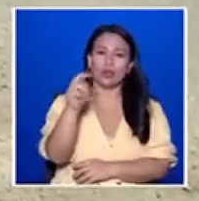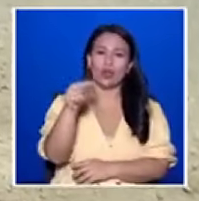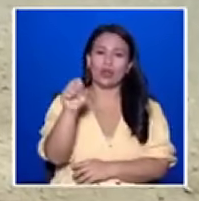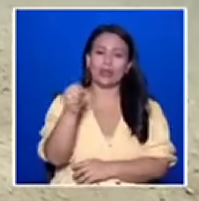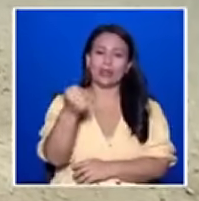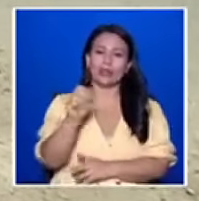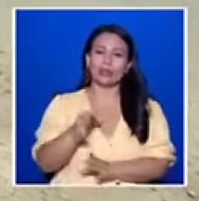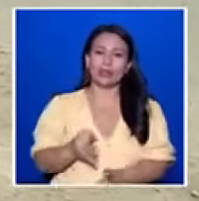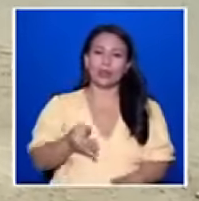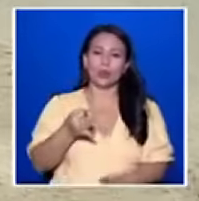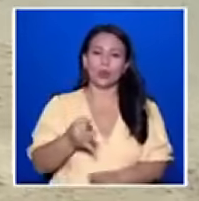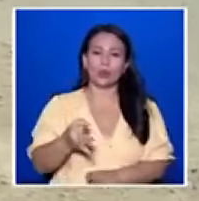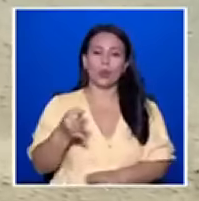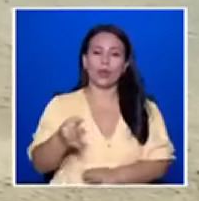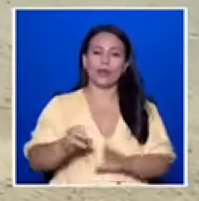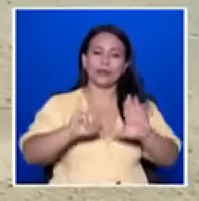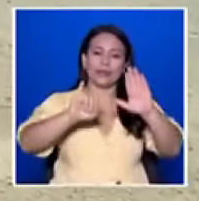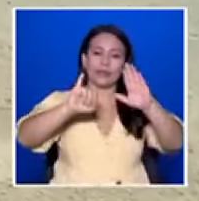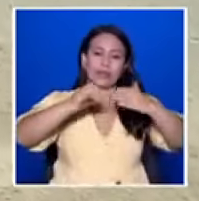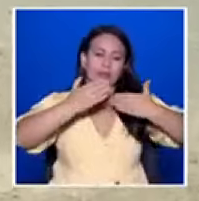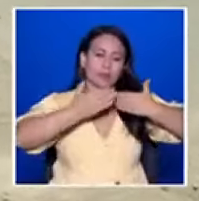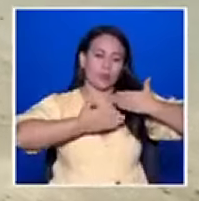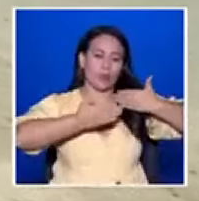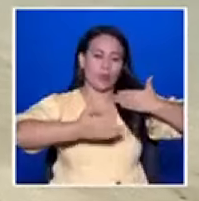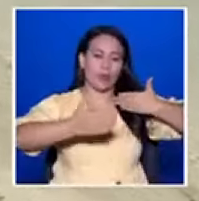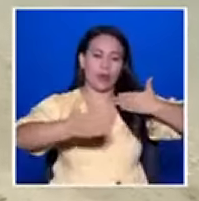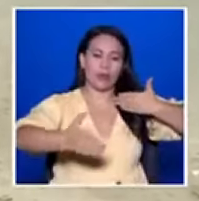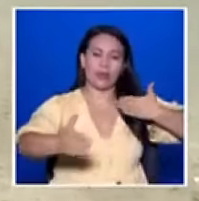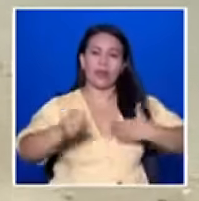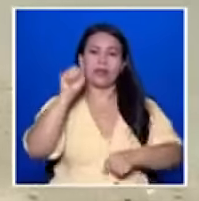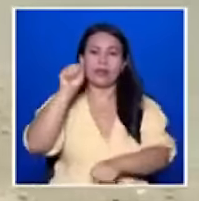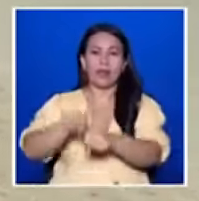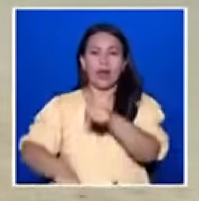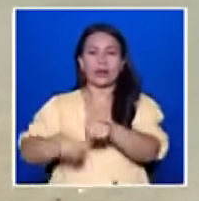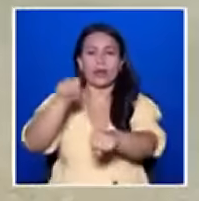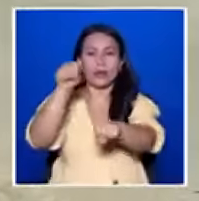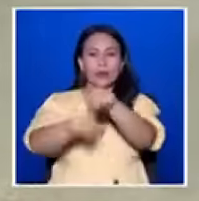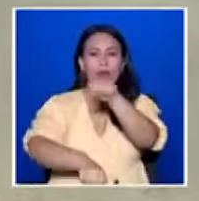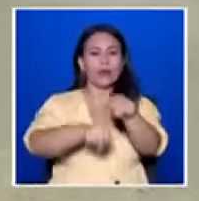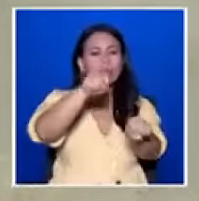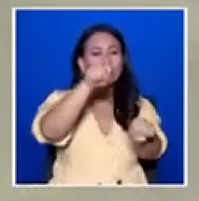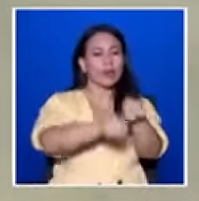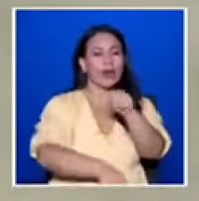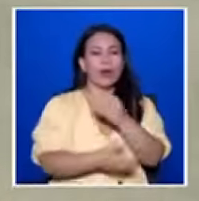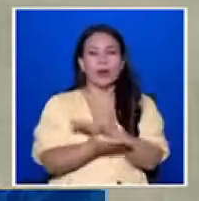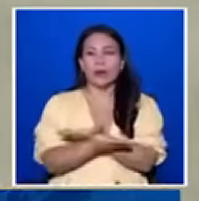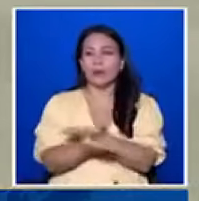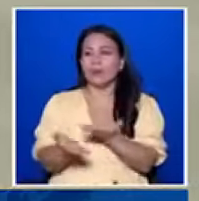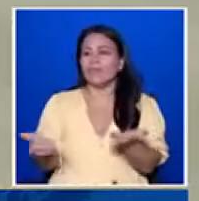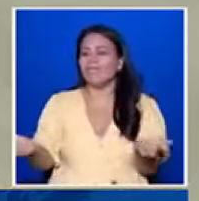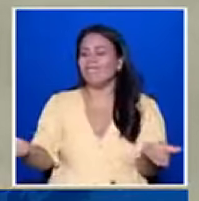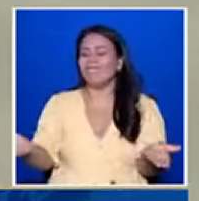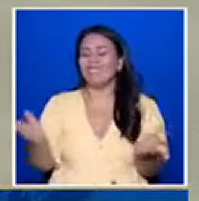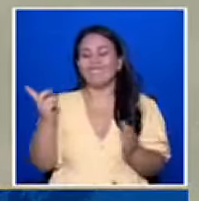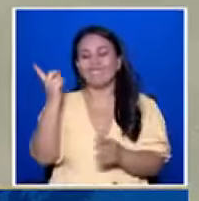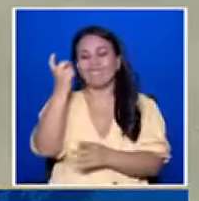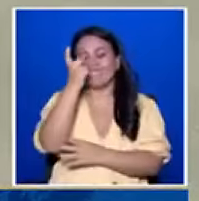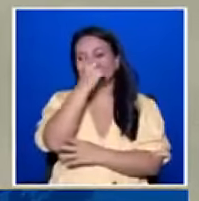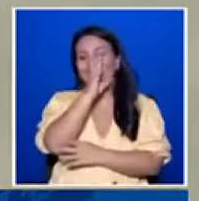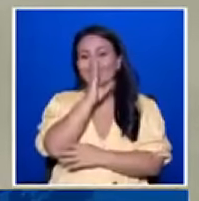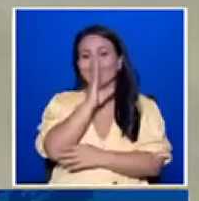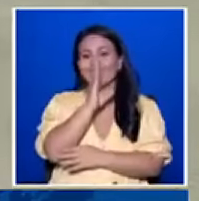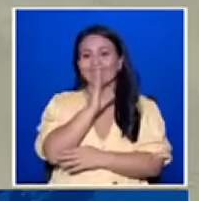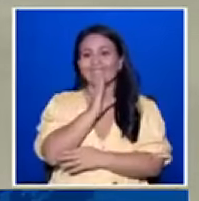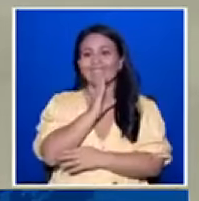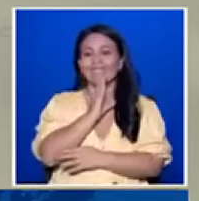contamos 6 cuadras, 6 calles de daños realmente en esta situación, en estas circunstancias.